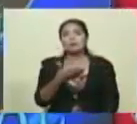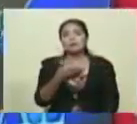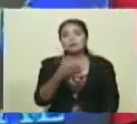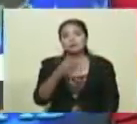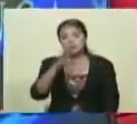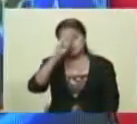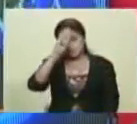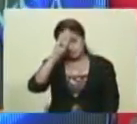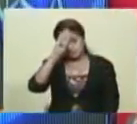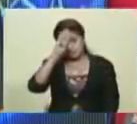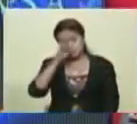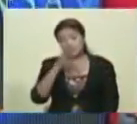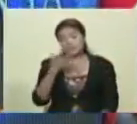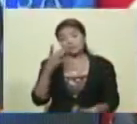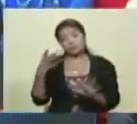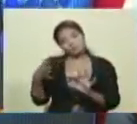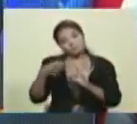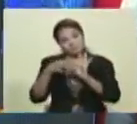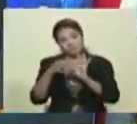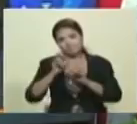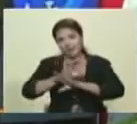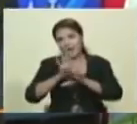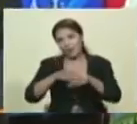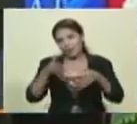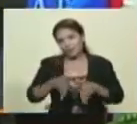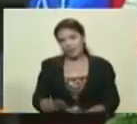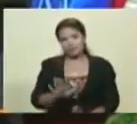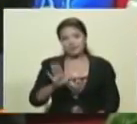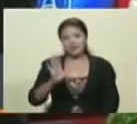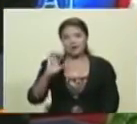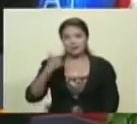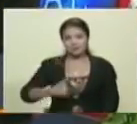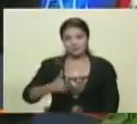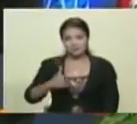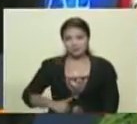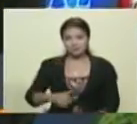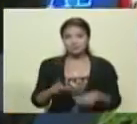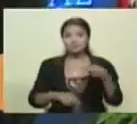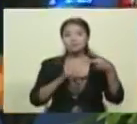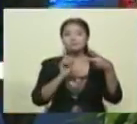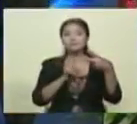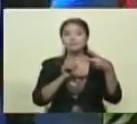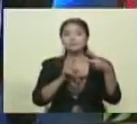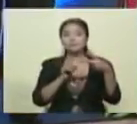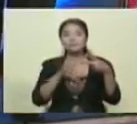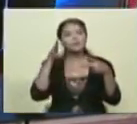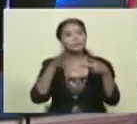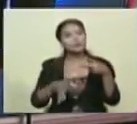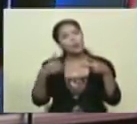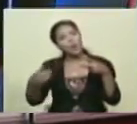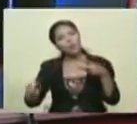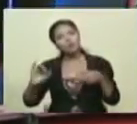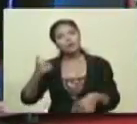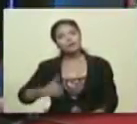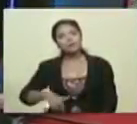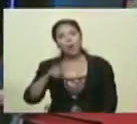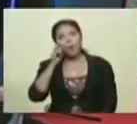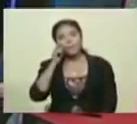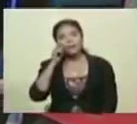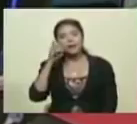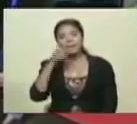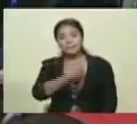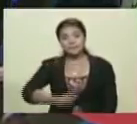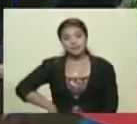que nos involucra directamente por su origen argentino? La segunda es sobre otro argentino, Mauricio Macri, y la decisión